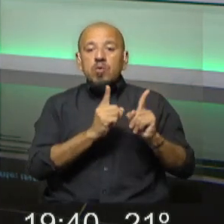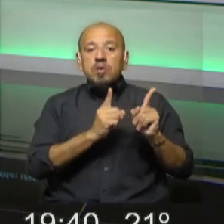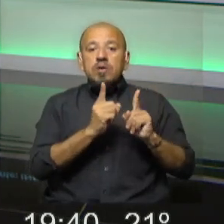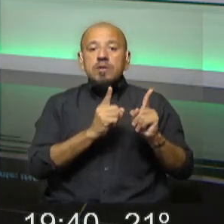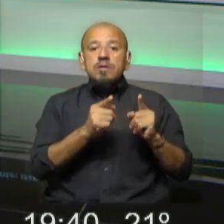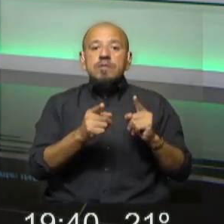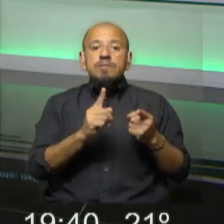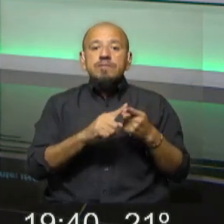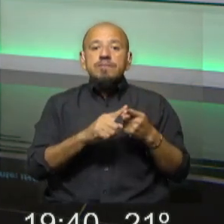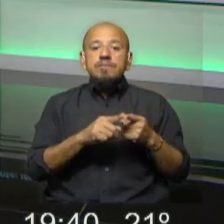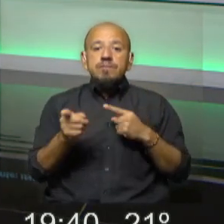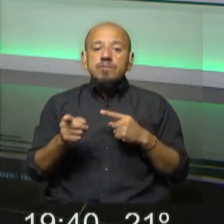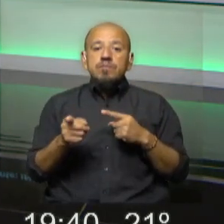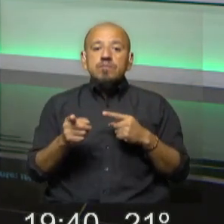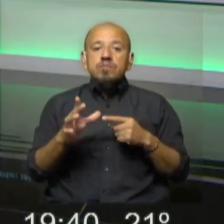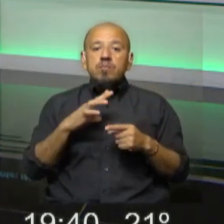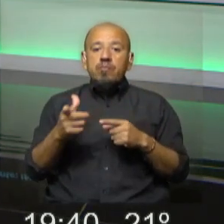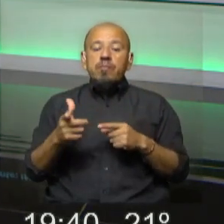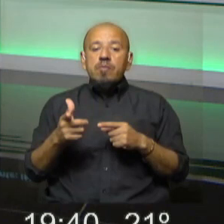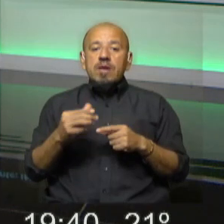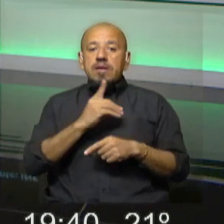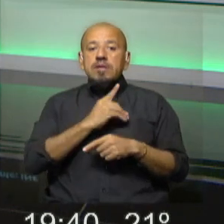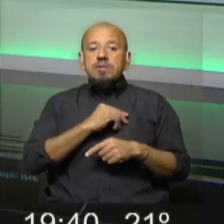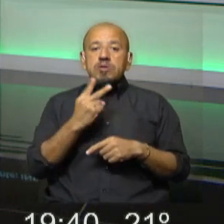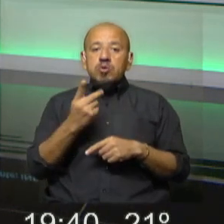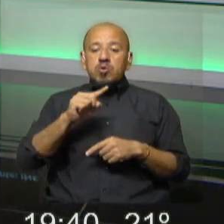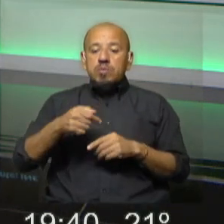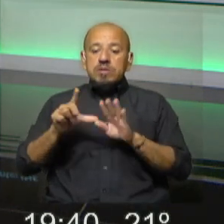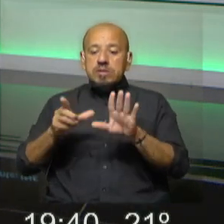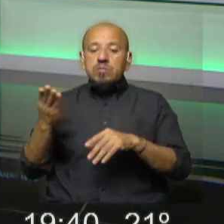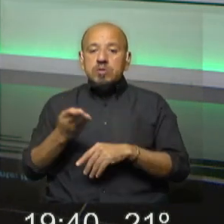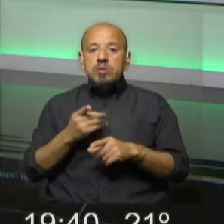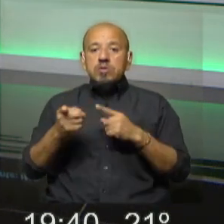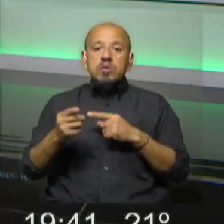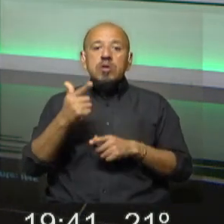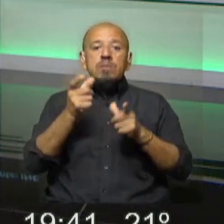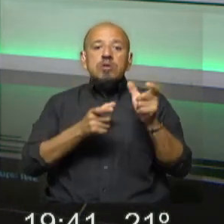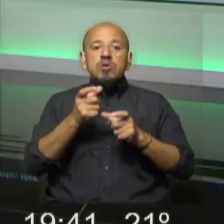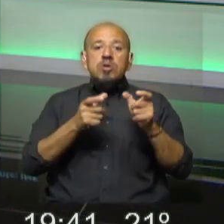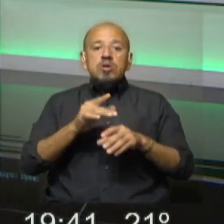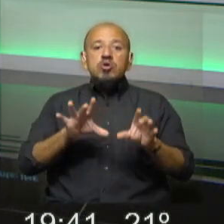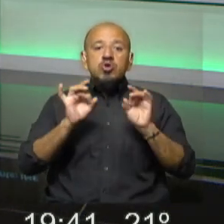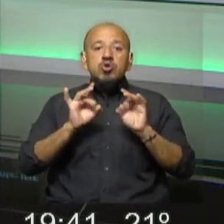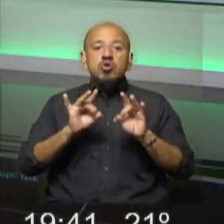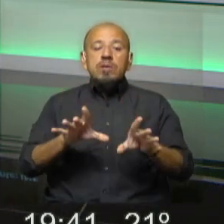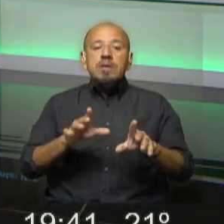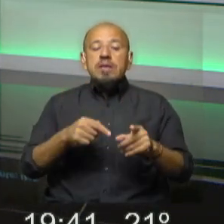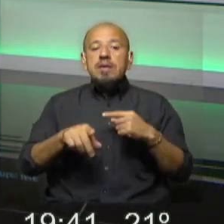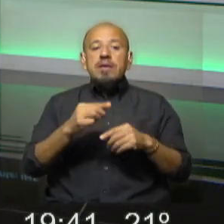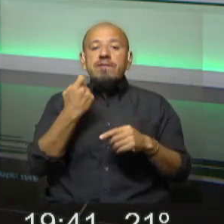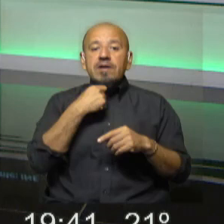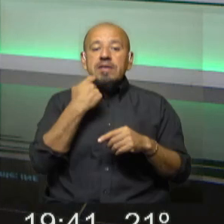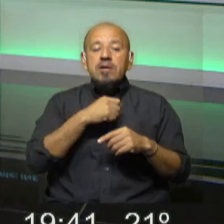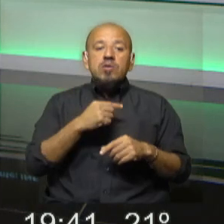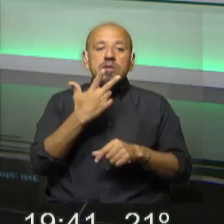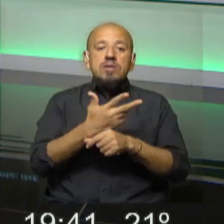nivel alcanzado, que tienen un desempleo a diciembre de 2,7%, con las personas que tienen ciclo básico y completo, que terminaron